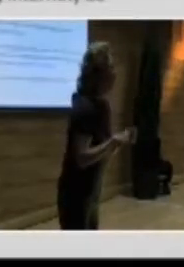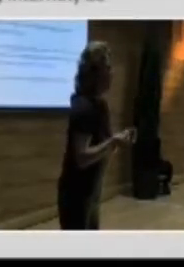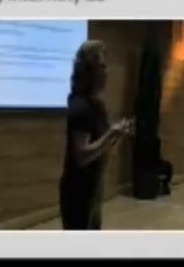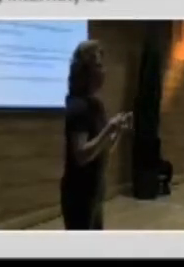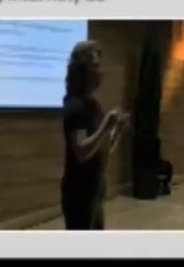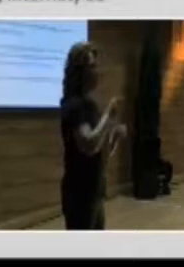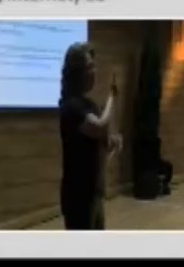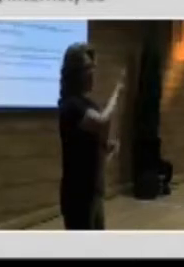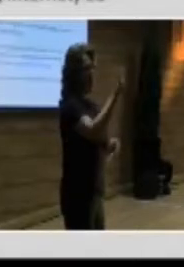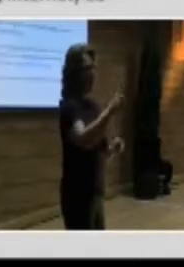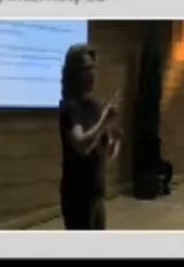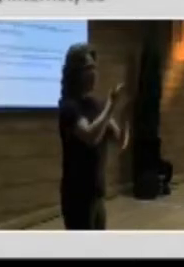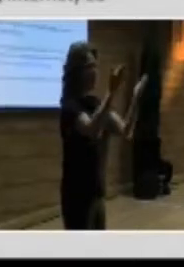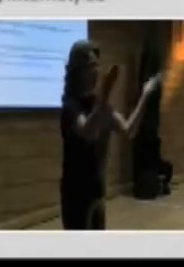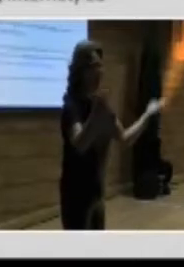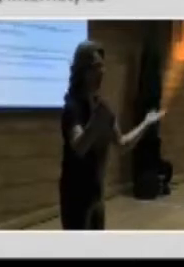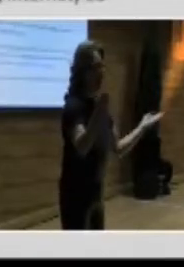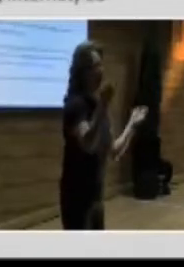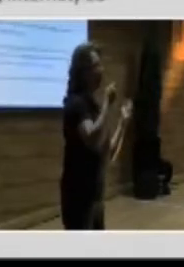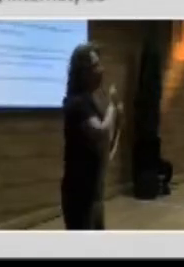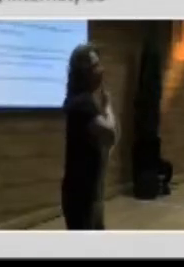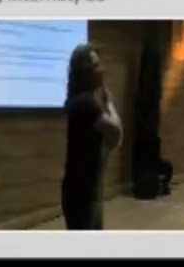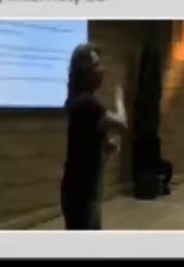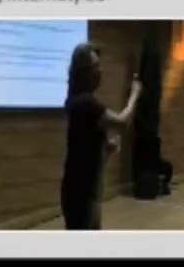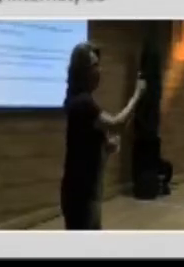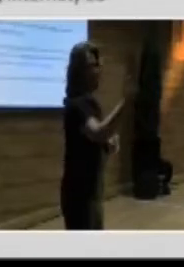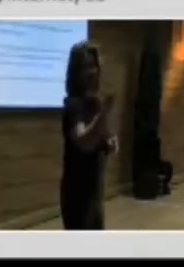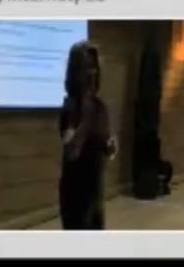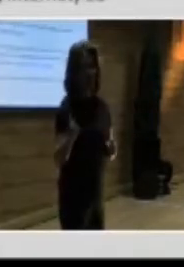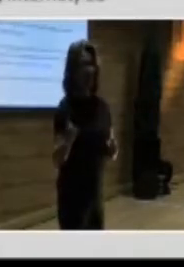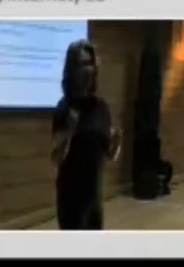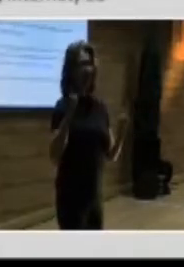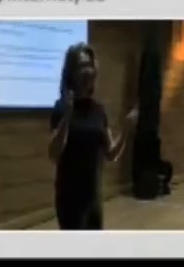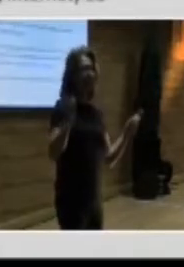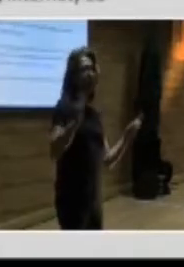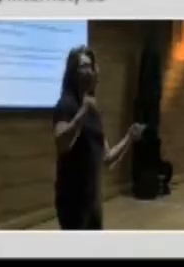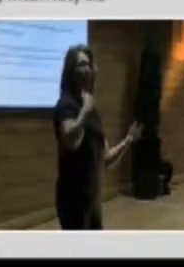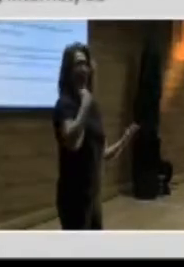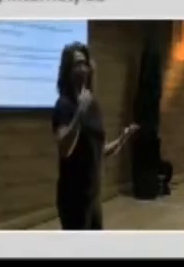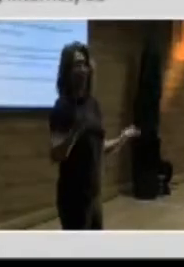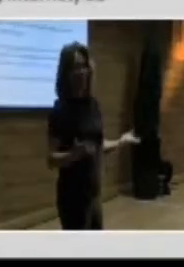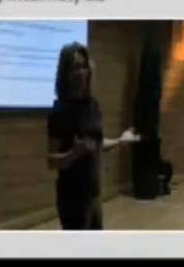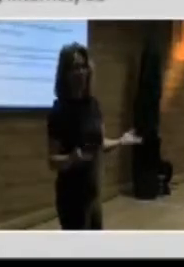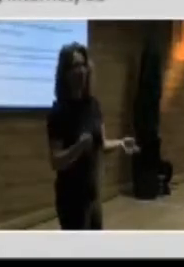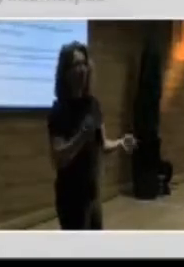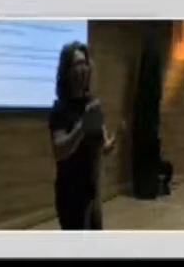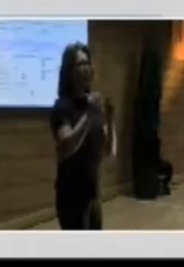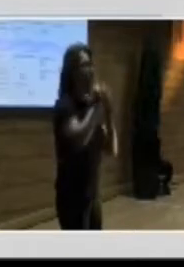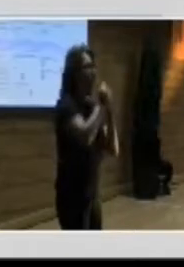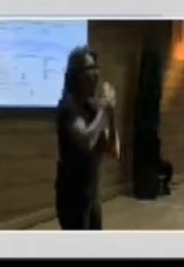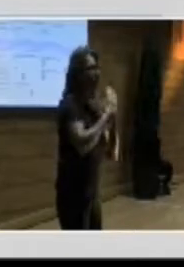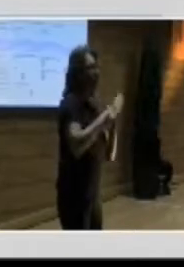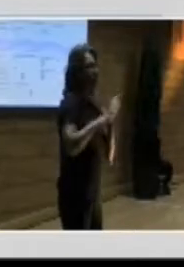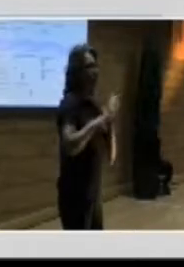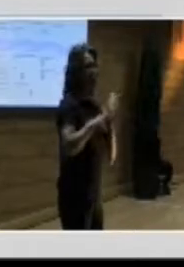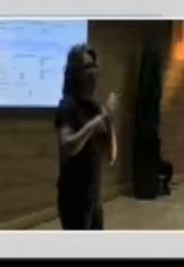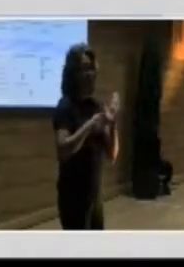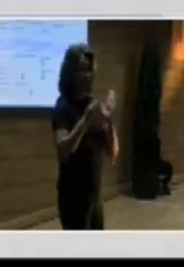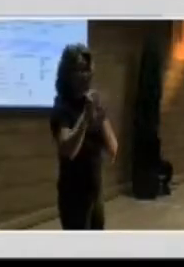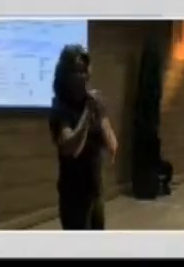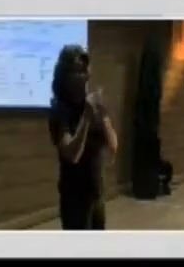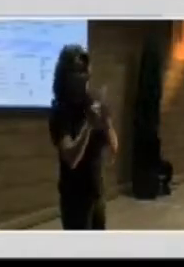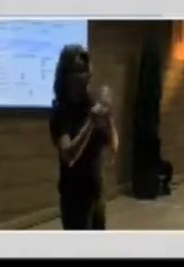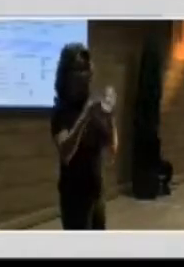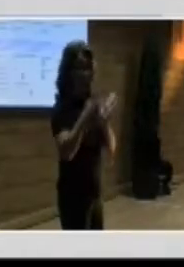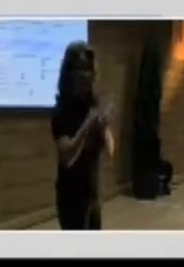general cuáles son los síntomas de alarma para que así puedan acudir al médico cuando estos aparecen. Y, ¿por qué no?, dar